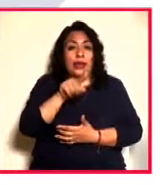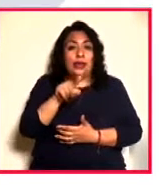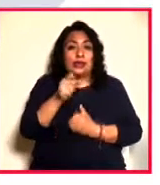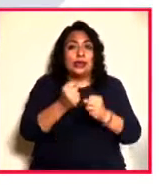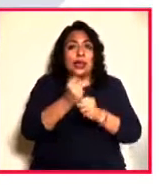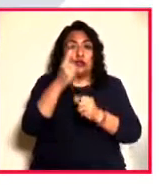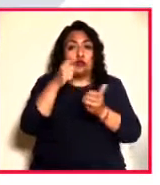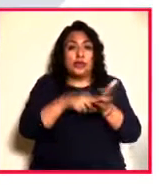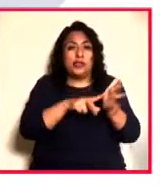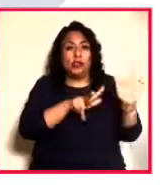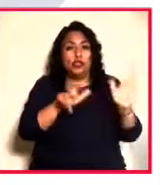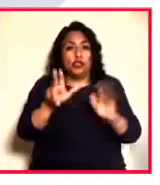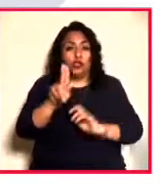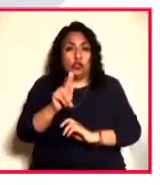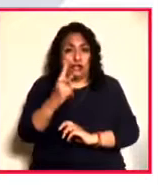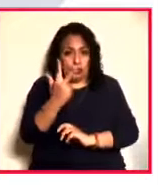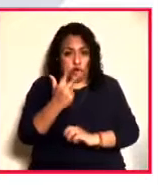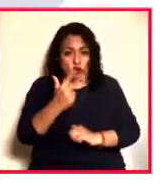1888.